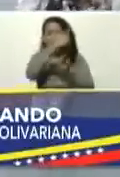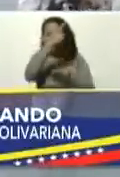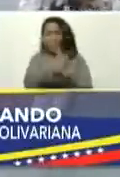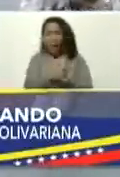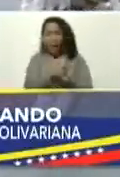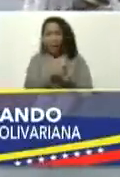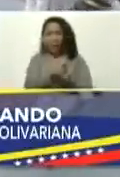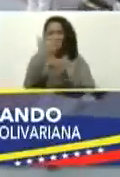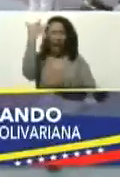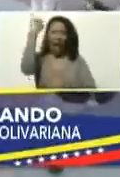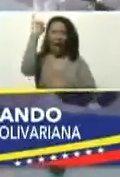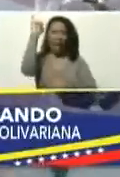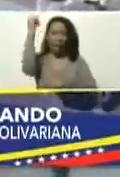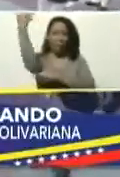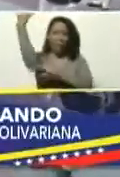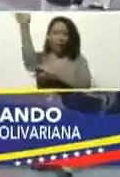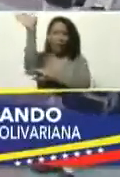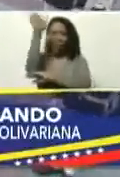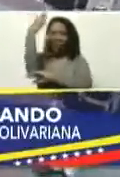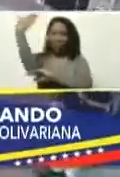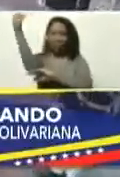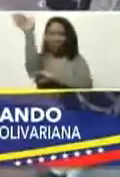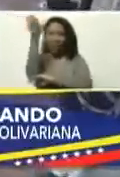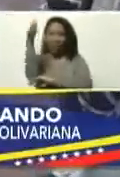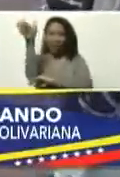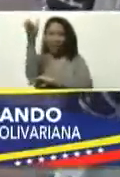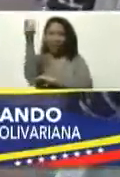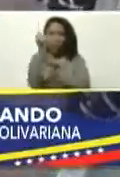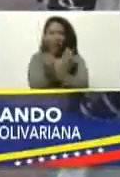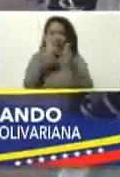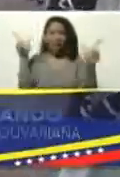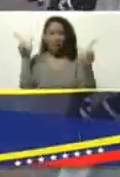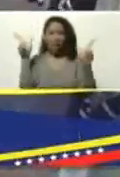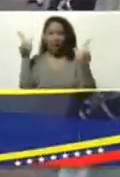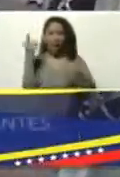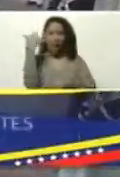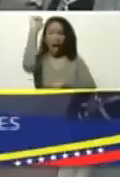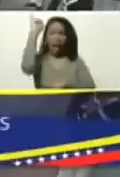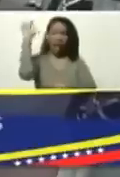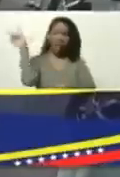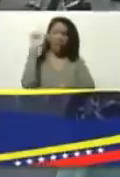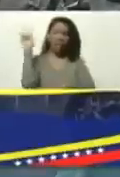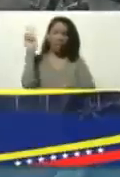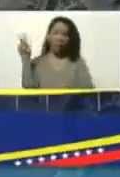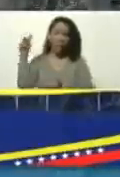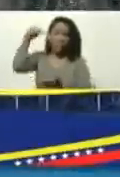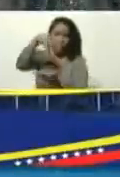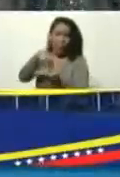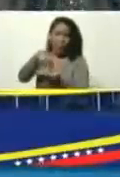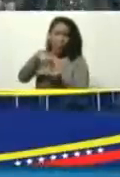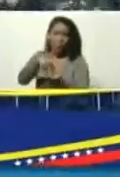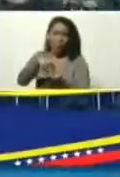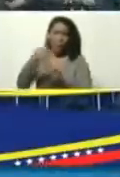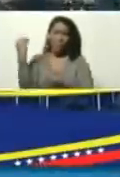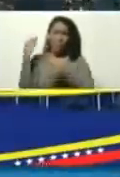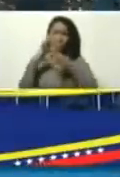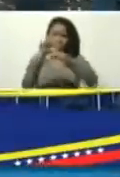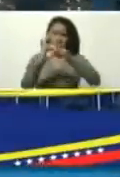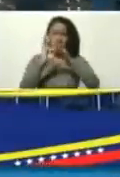que lleva el estandarte de la libertad está en Venezuela de pie, más unida que